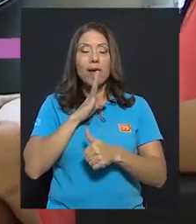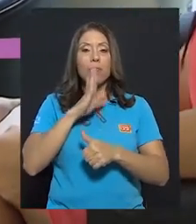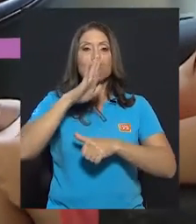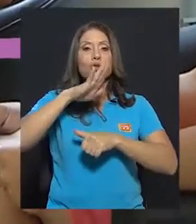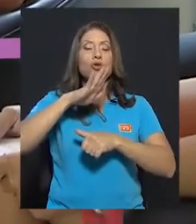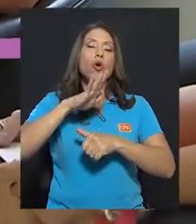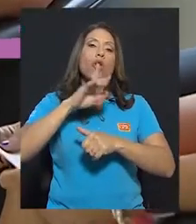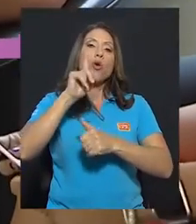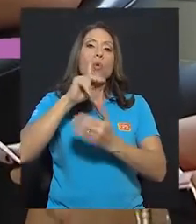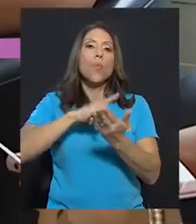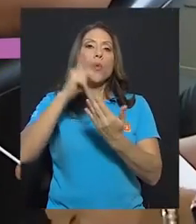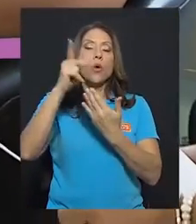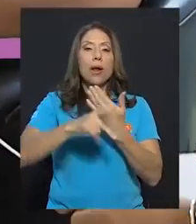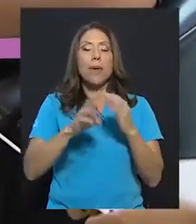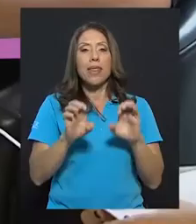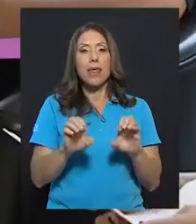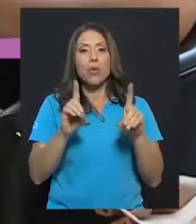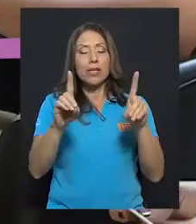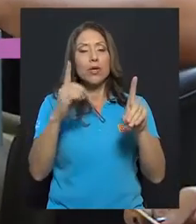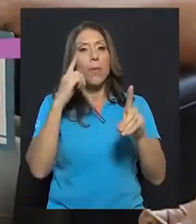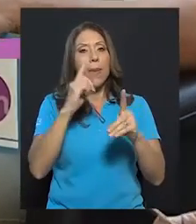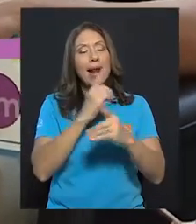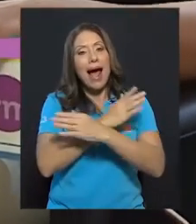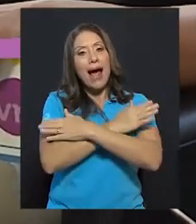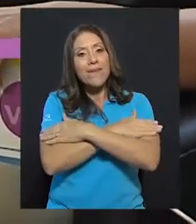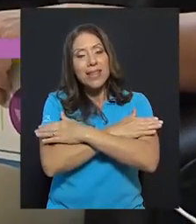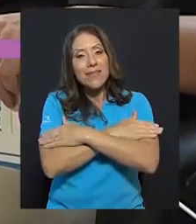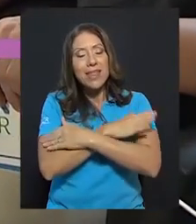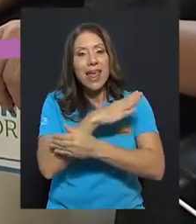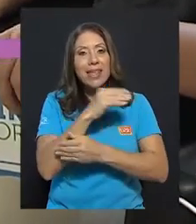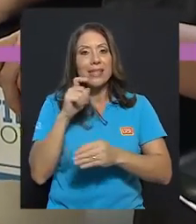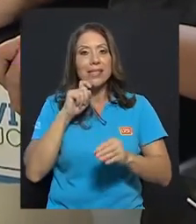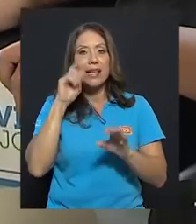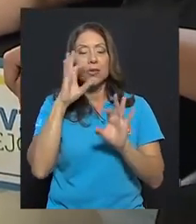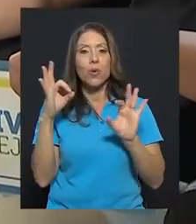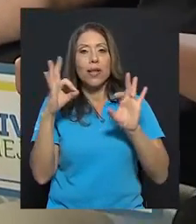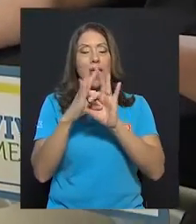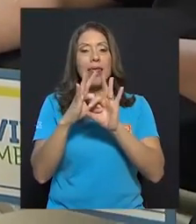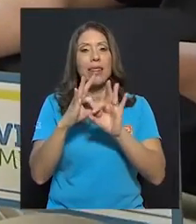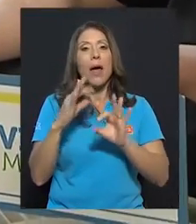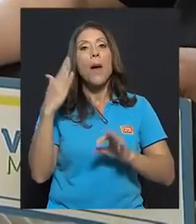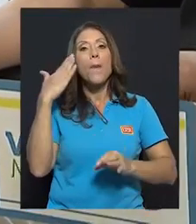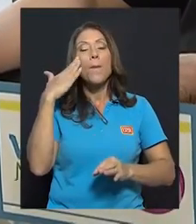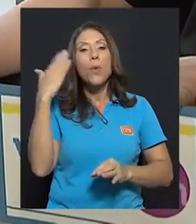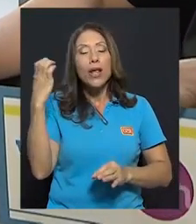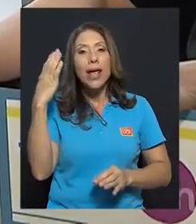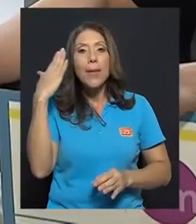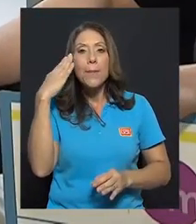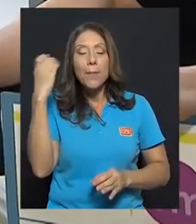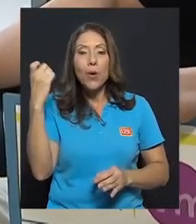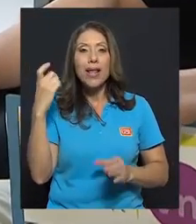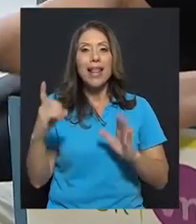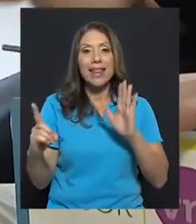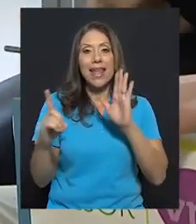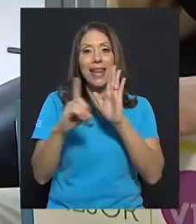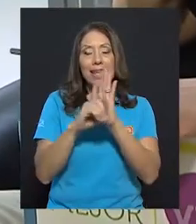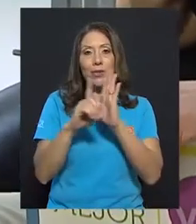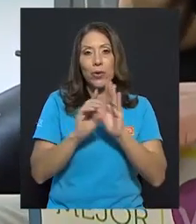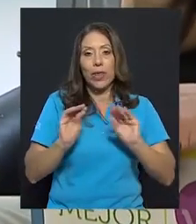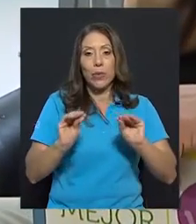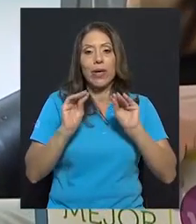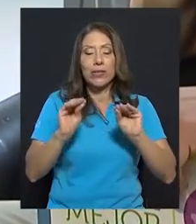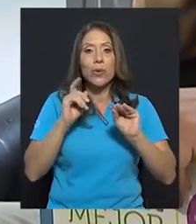un programa o incorporamos un programa de educación para la afectividad y la sexualidad, porque el derecho a la educación para la afectividad y la sexualidad